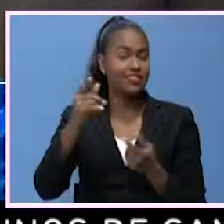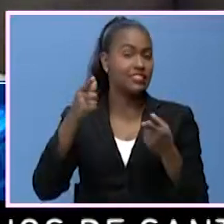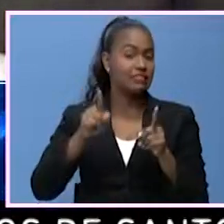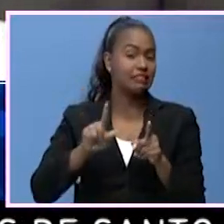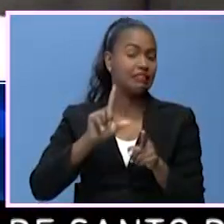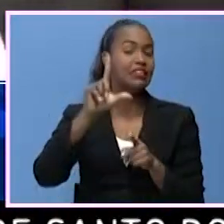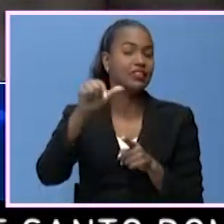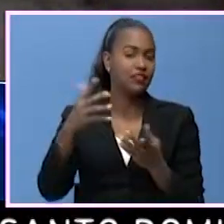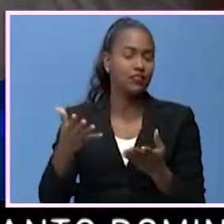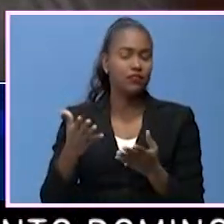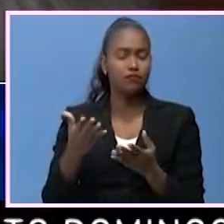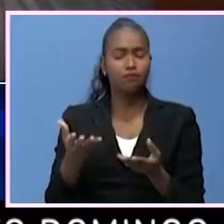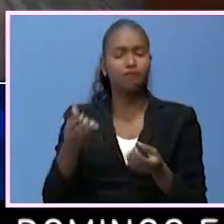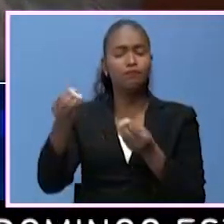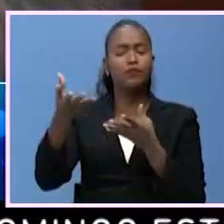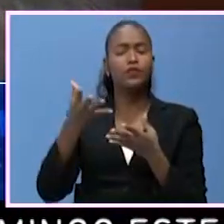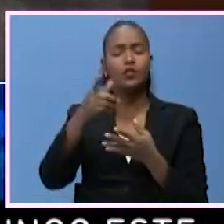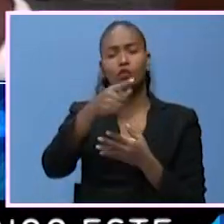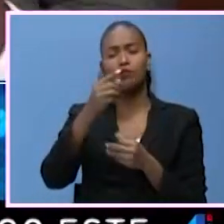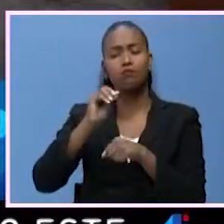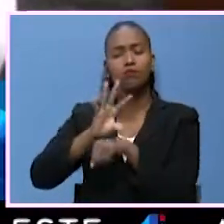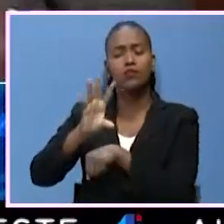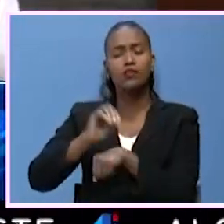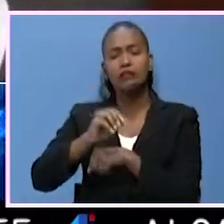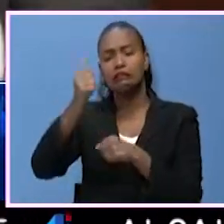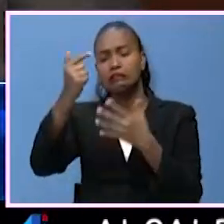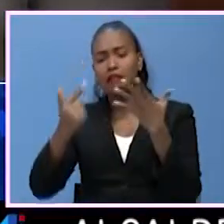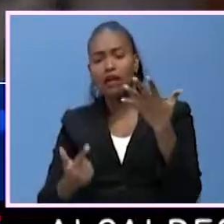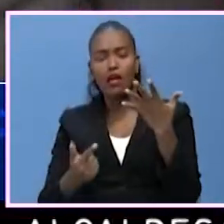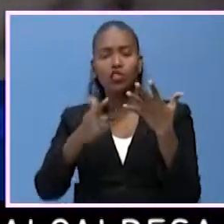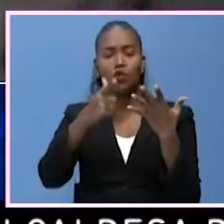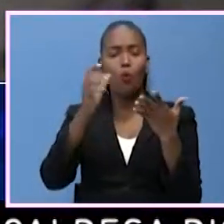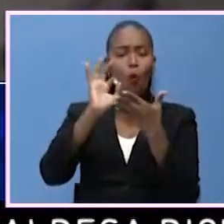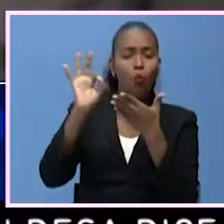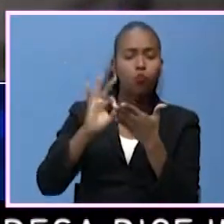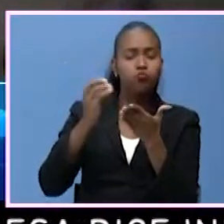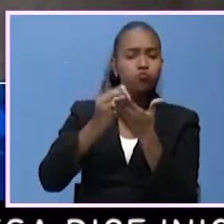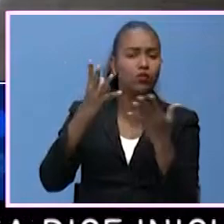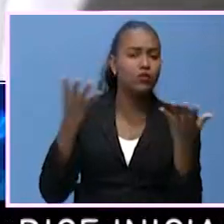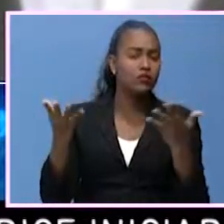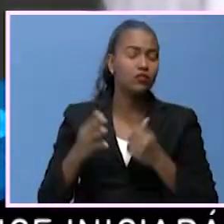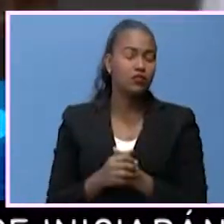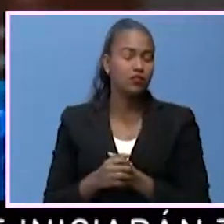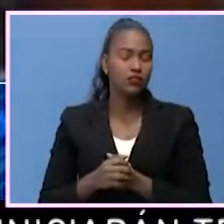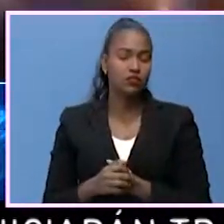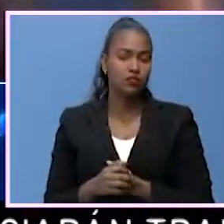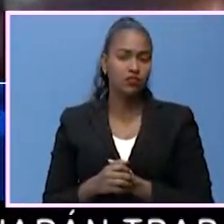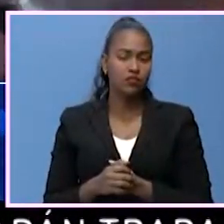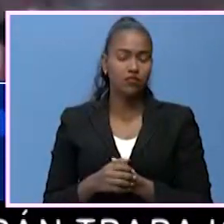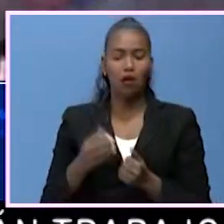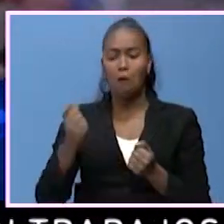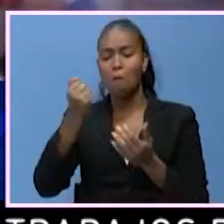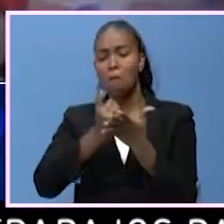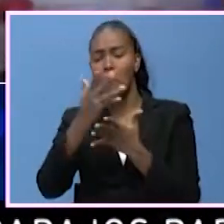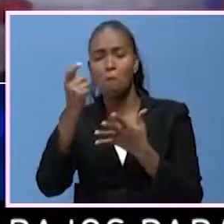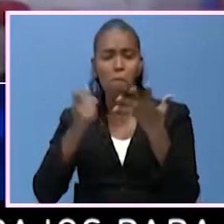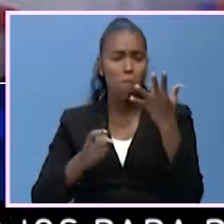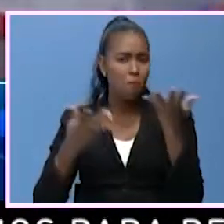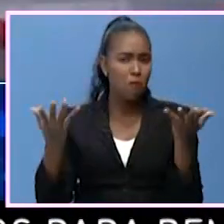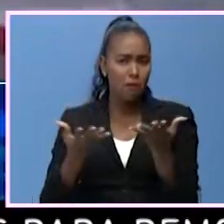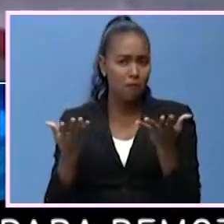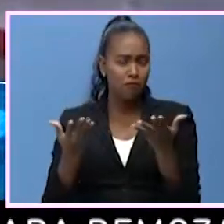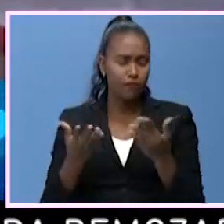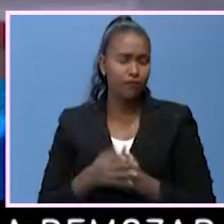su momento. Flaco, dime algo, ¿qué tú puedes enumerar de cosas que tú has sacado de tu negocio? ¿Cómo qué? ¿Cómo? Materiales.